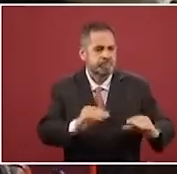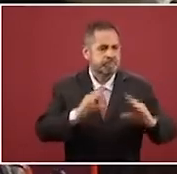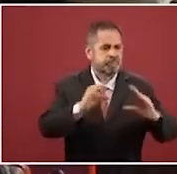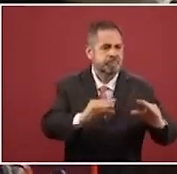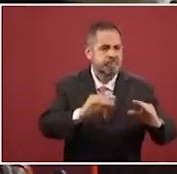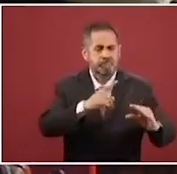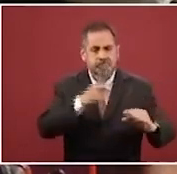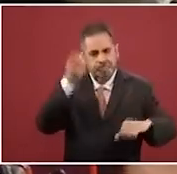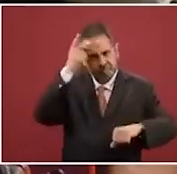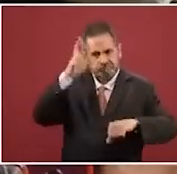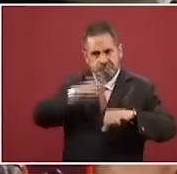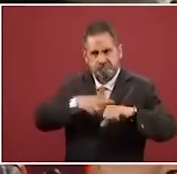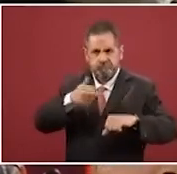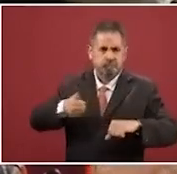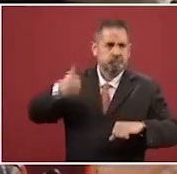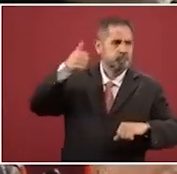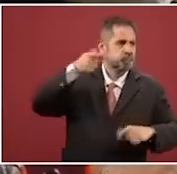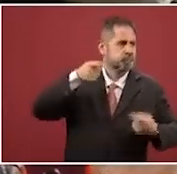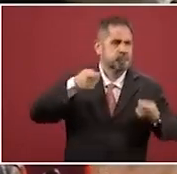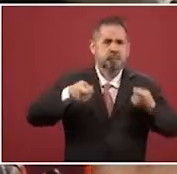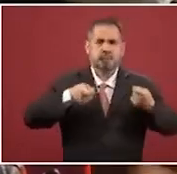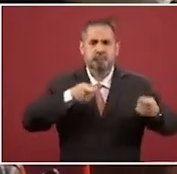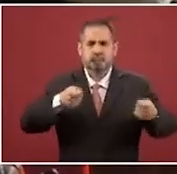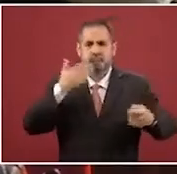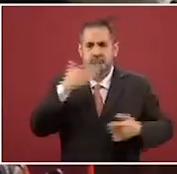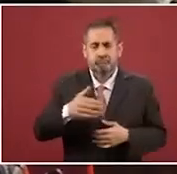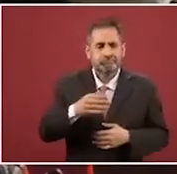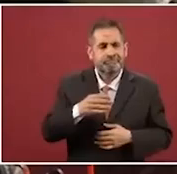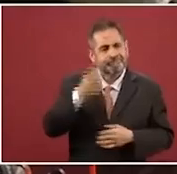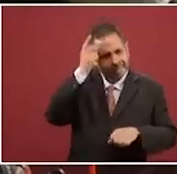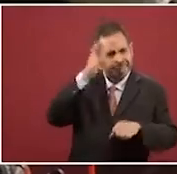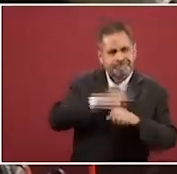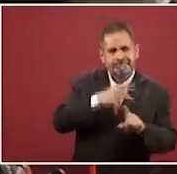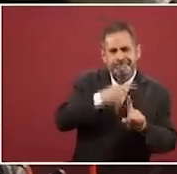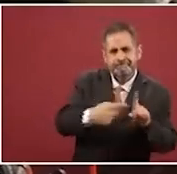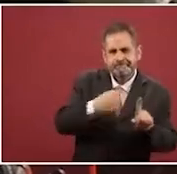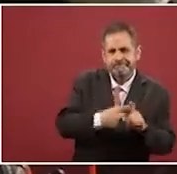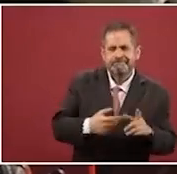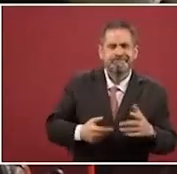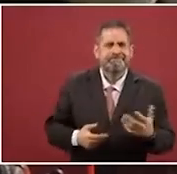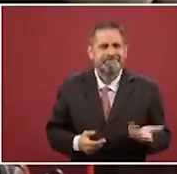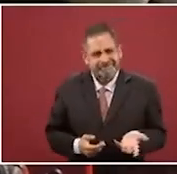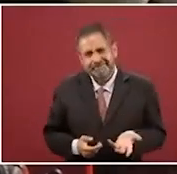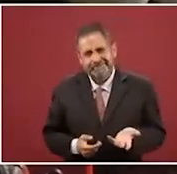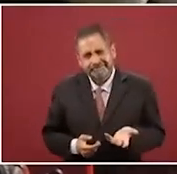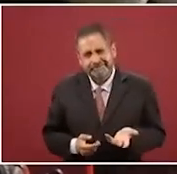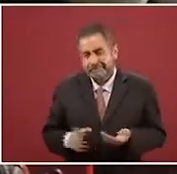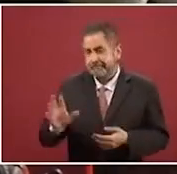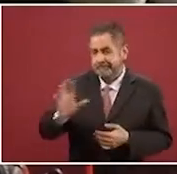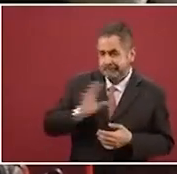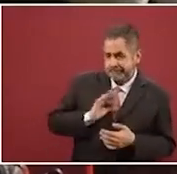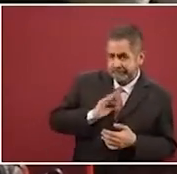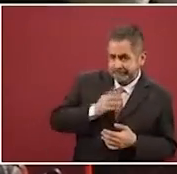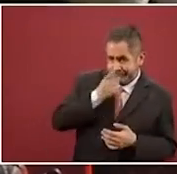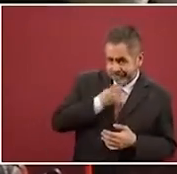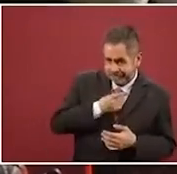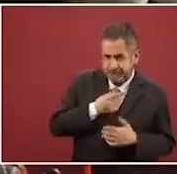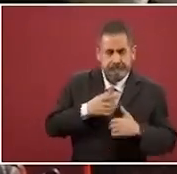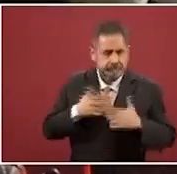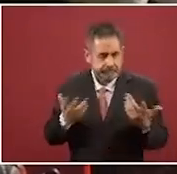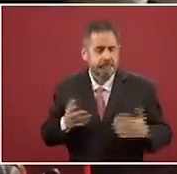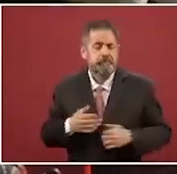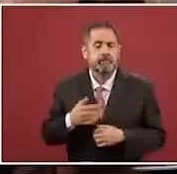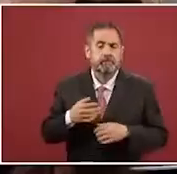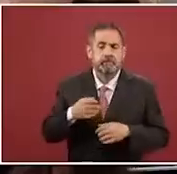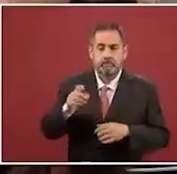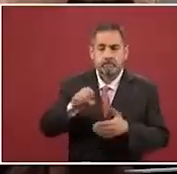mandos directivos, que apenas son mandos medios. Entonces, considerando esta situación, por ejemplo, de